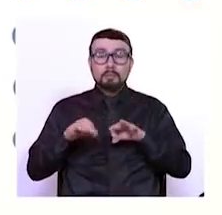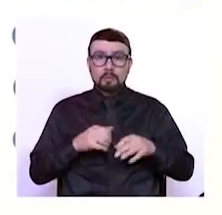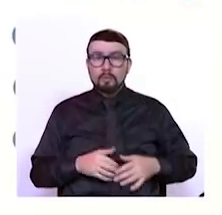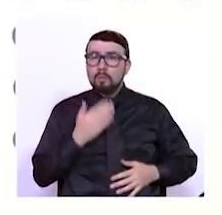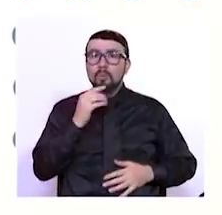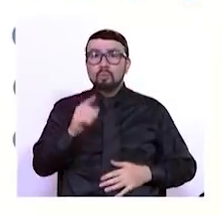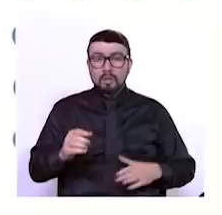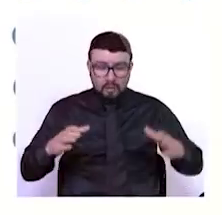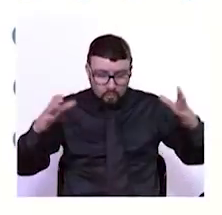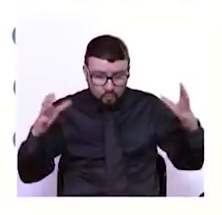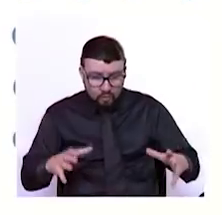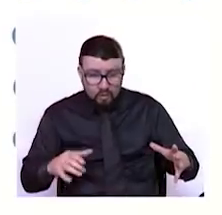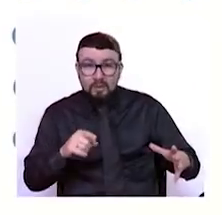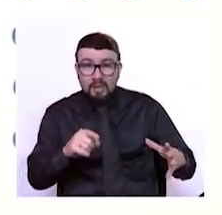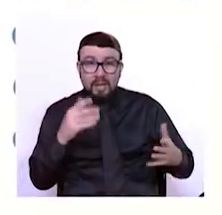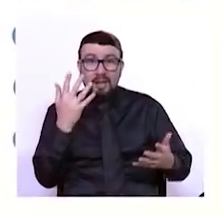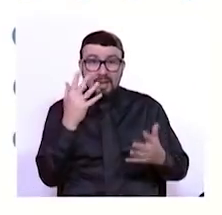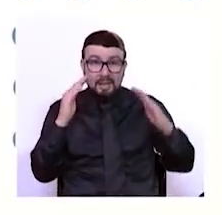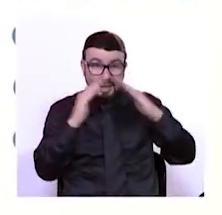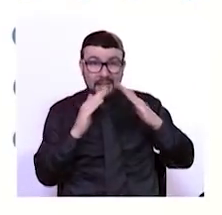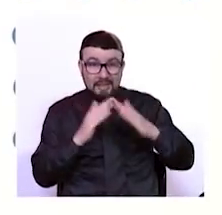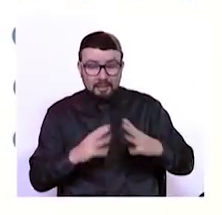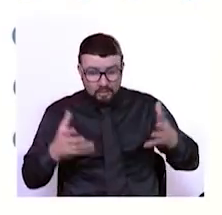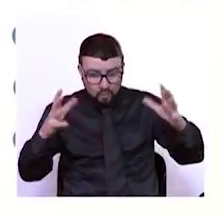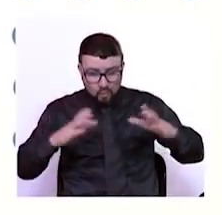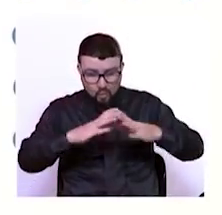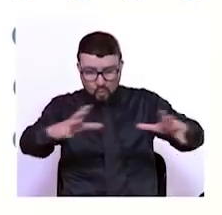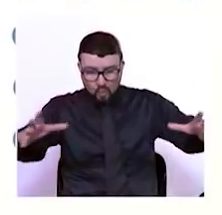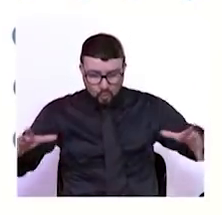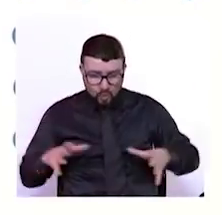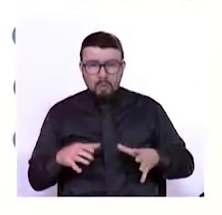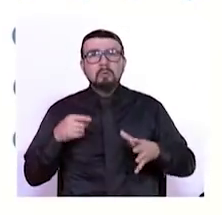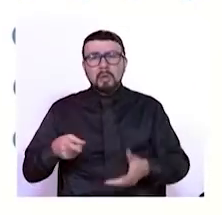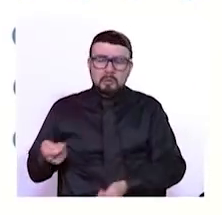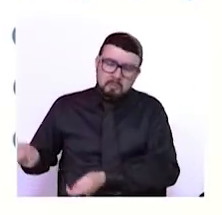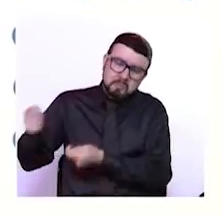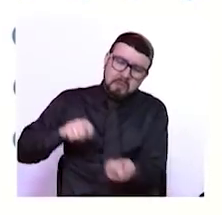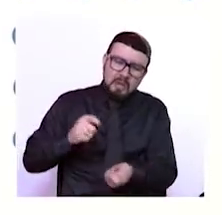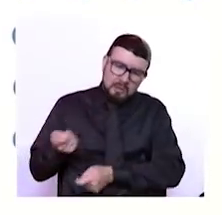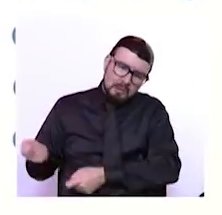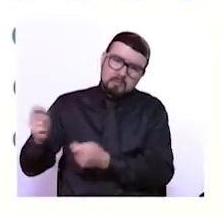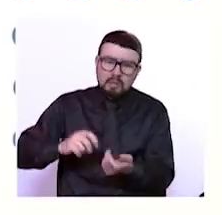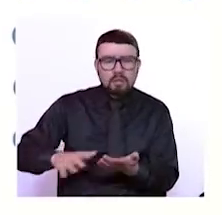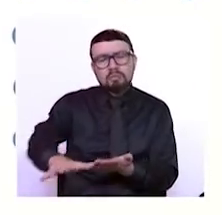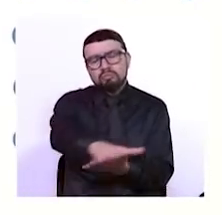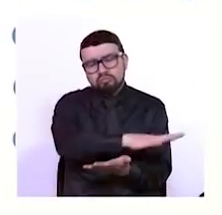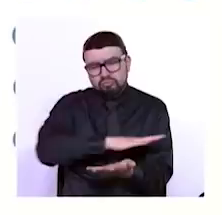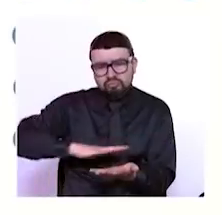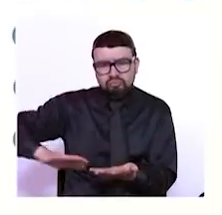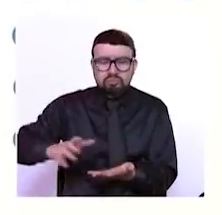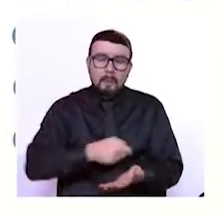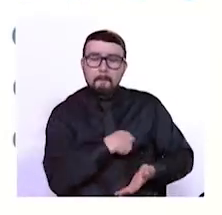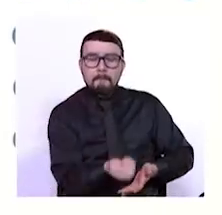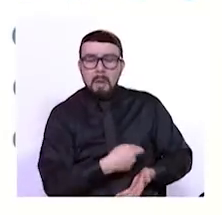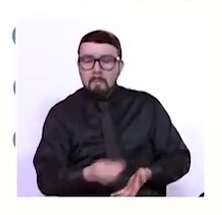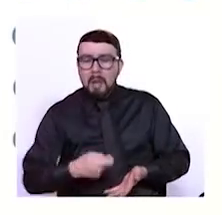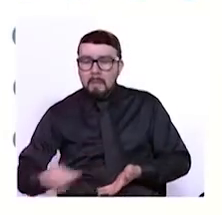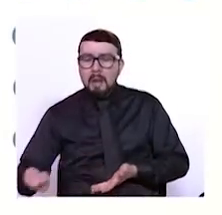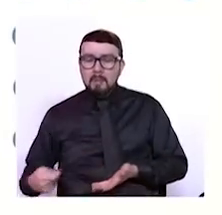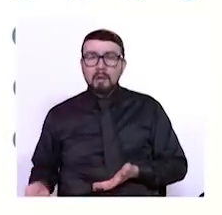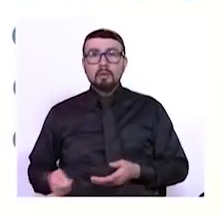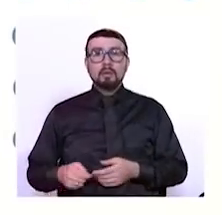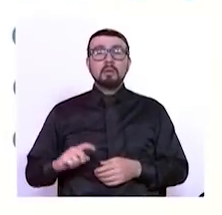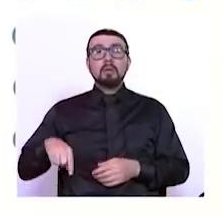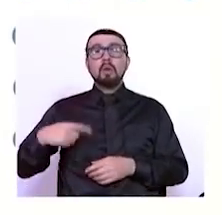hueco en la casa, echa el material del cemento y lo tapa. El revoque. Y al otro día le pone la